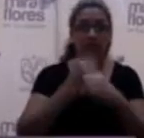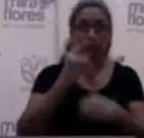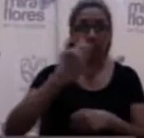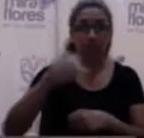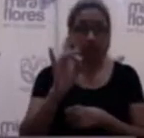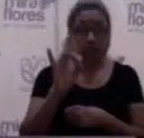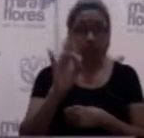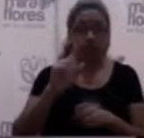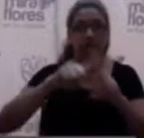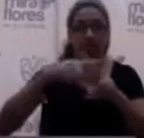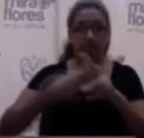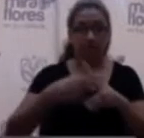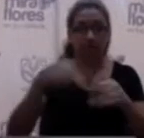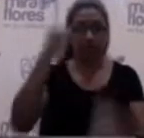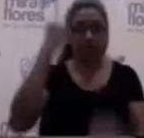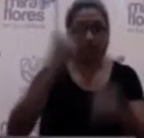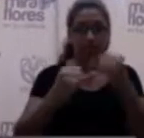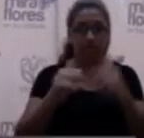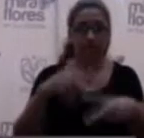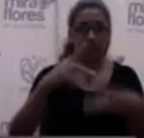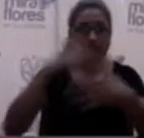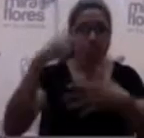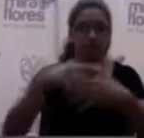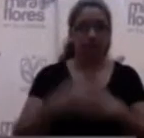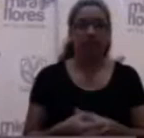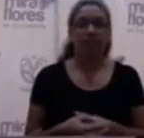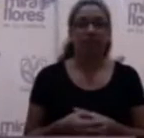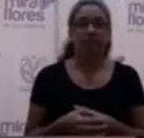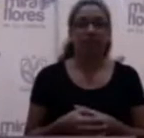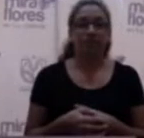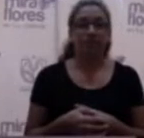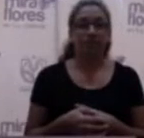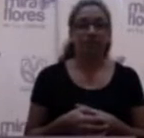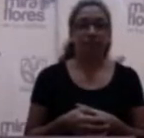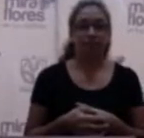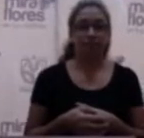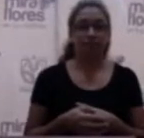entre noviembre y diciembre, se tenga ya culminado este proyecto.